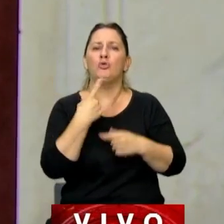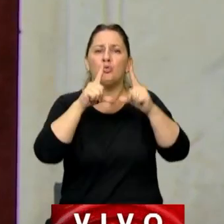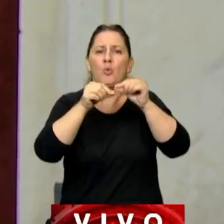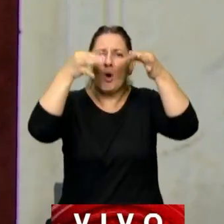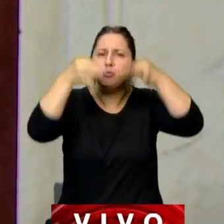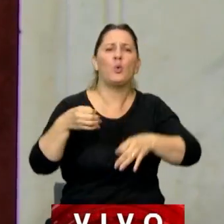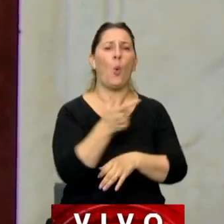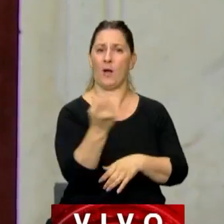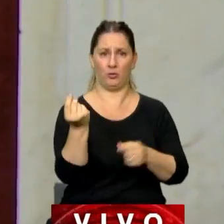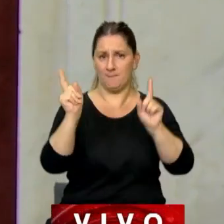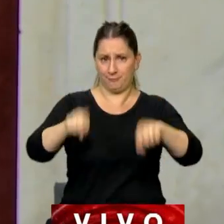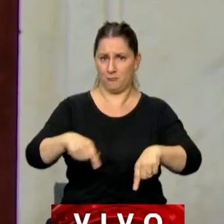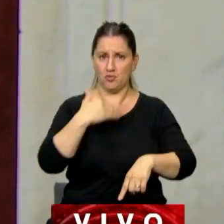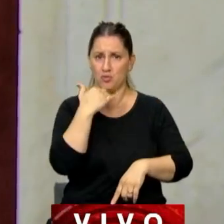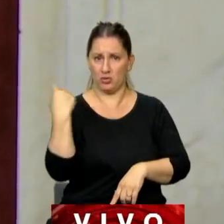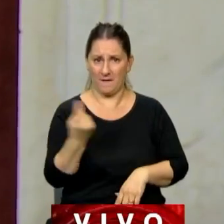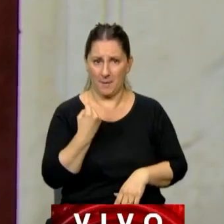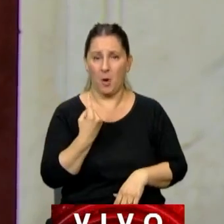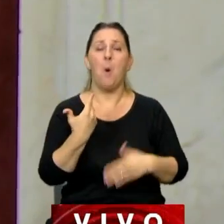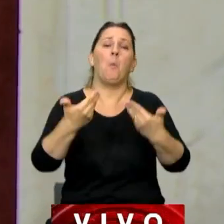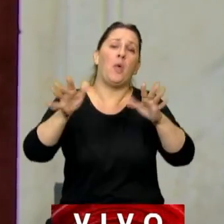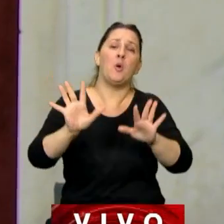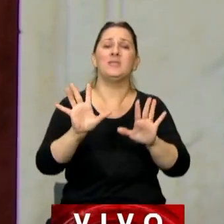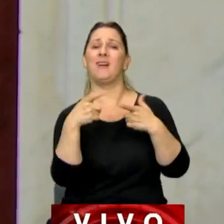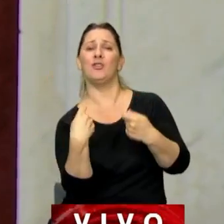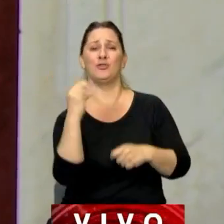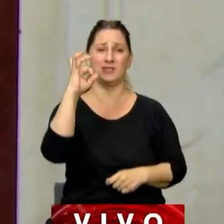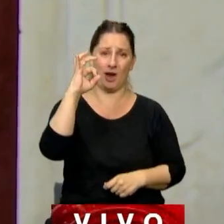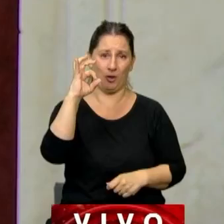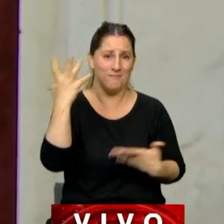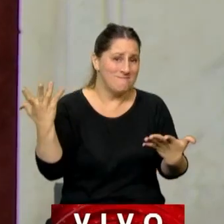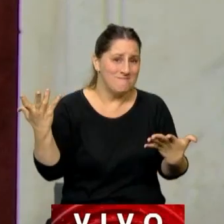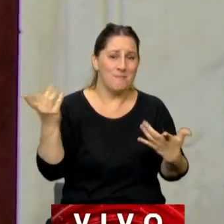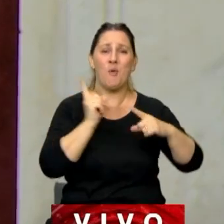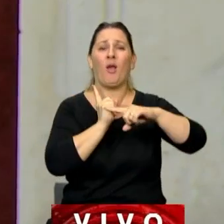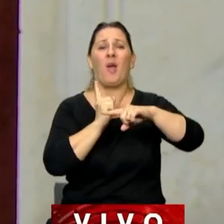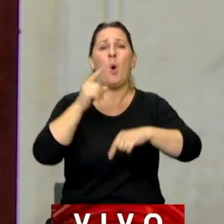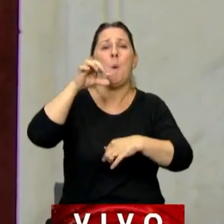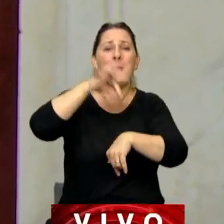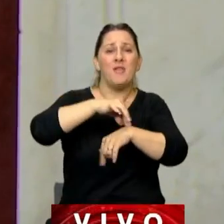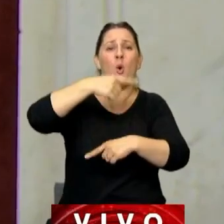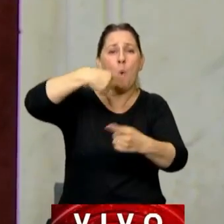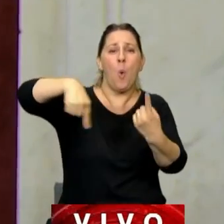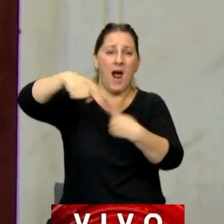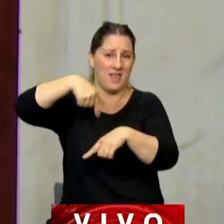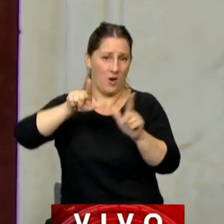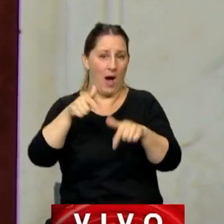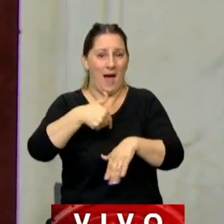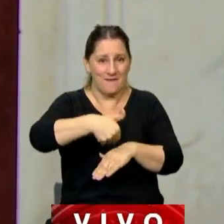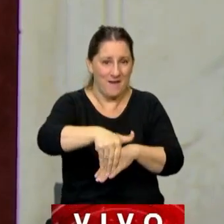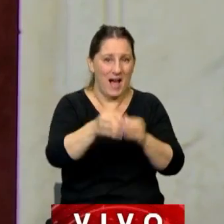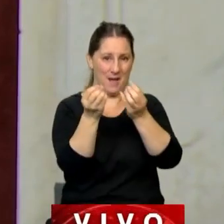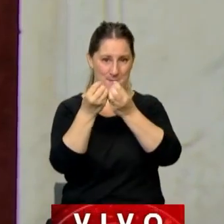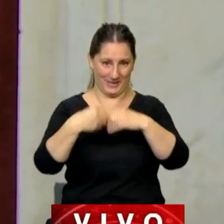número. Claro, podemos decir es cero el costo, porque total no están haciendo las guardias, ahora las van a empezar a hacer,